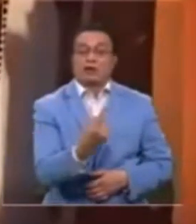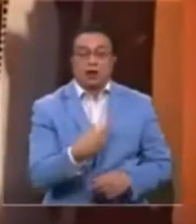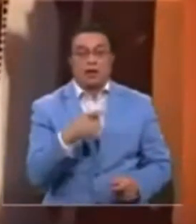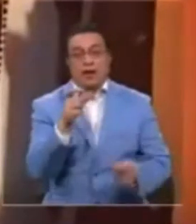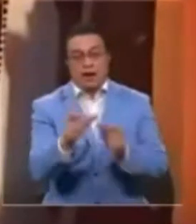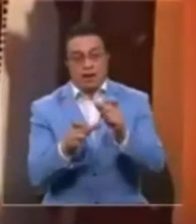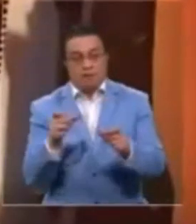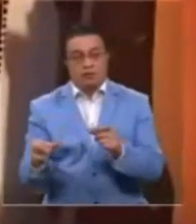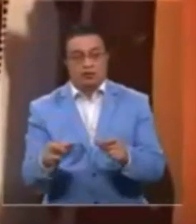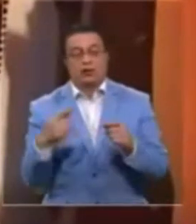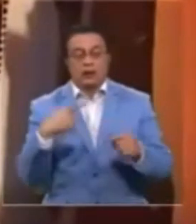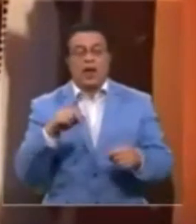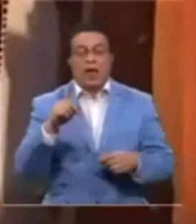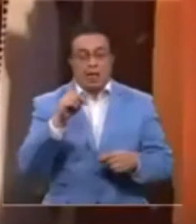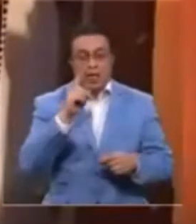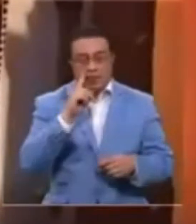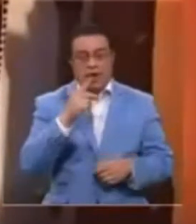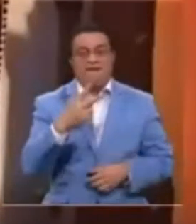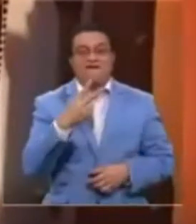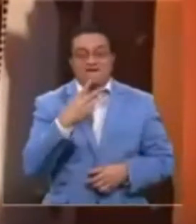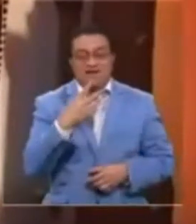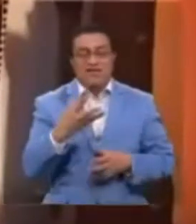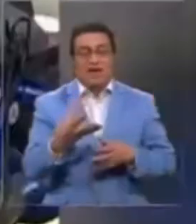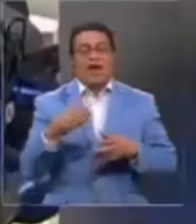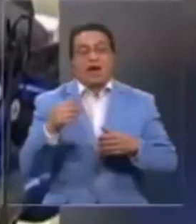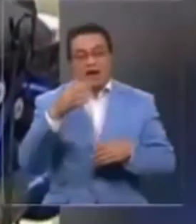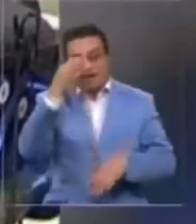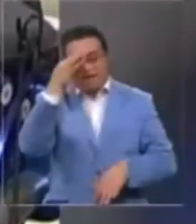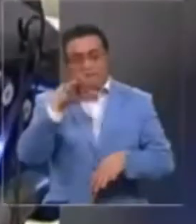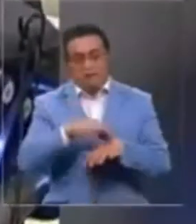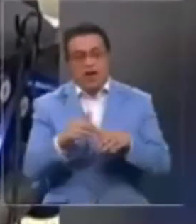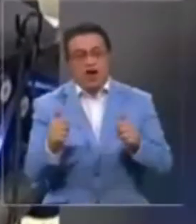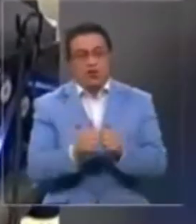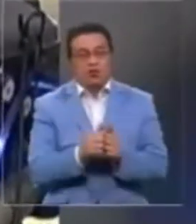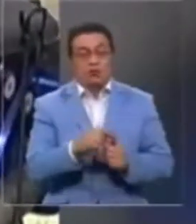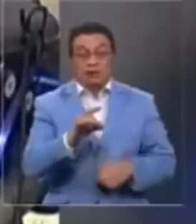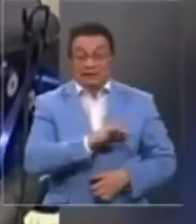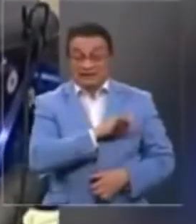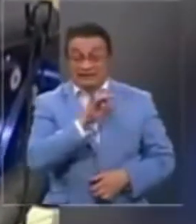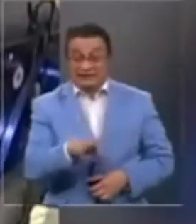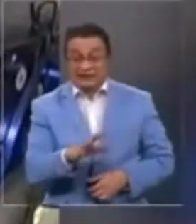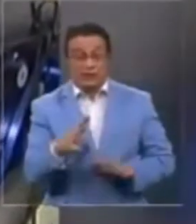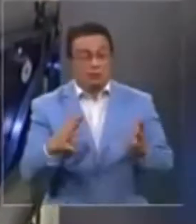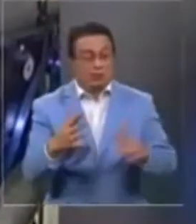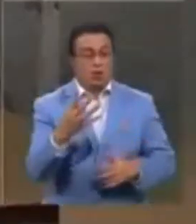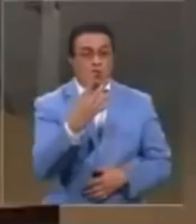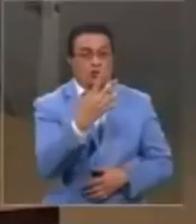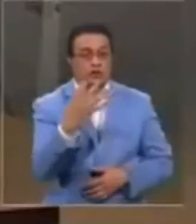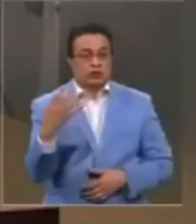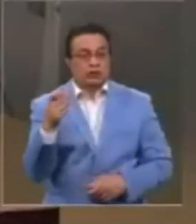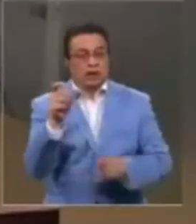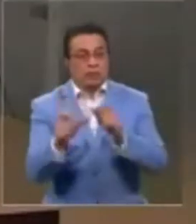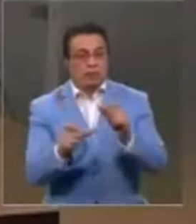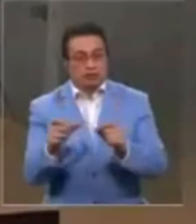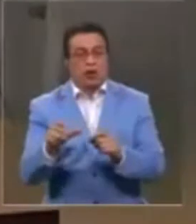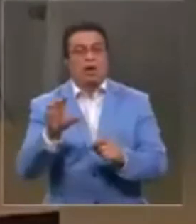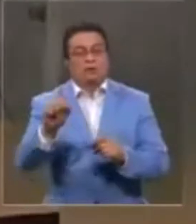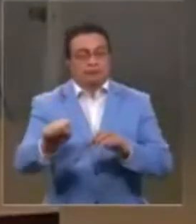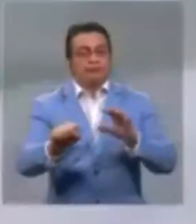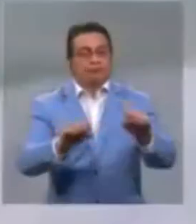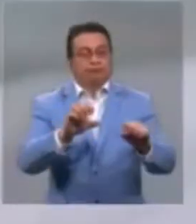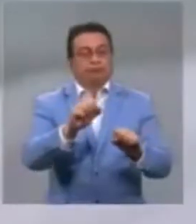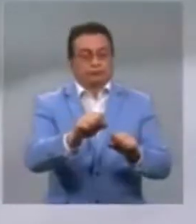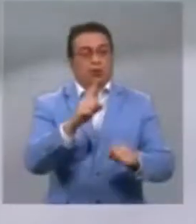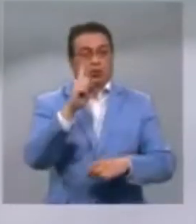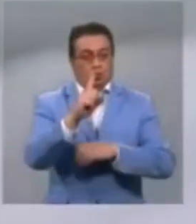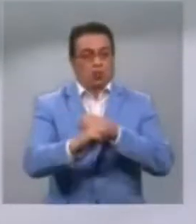personas que padecen esta enfermedad y para sus familias. Solo en Chile, 400 personas son diagnosticadas con esta